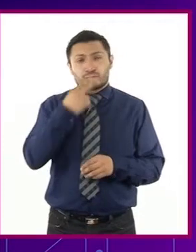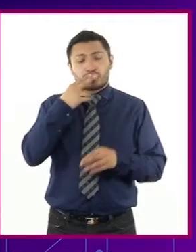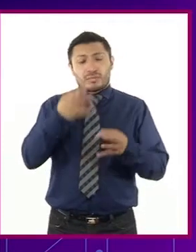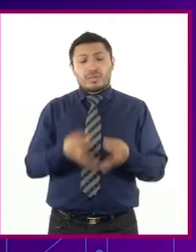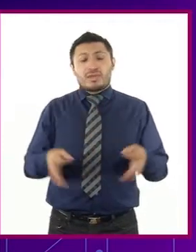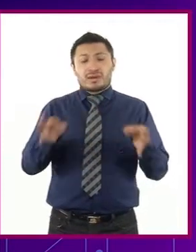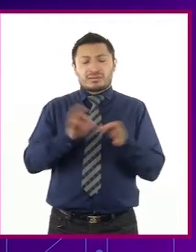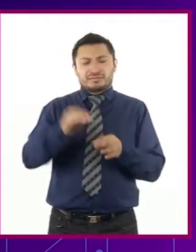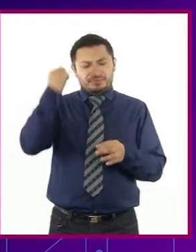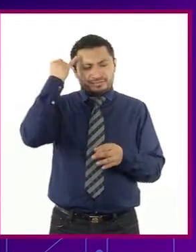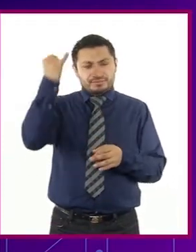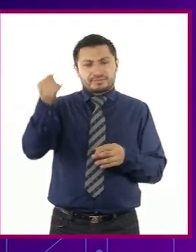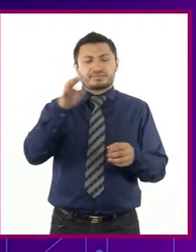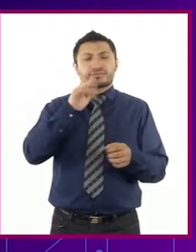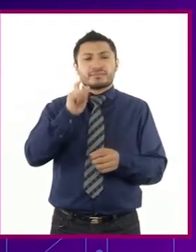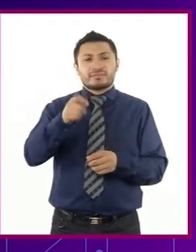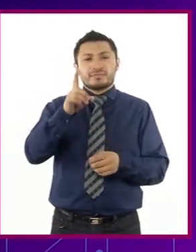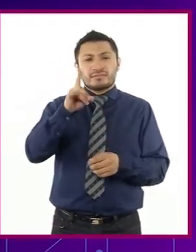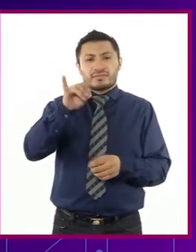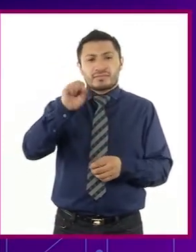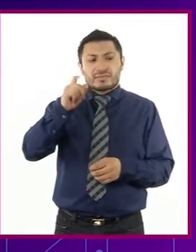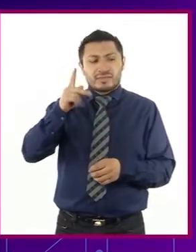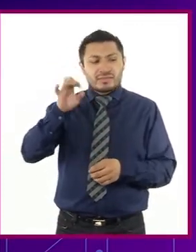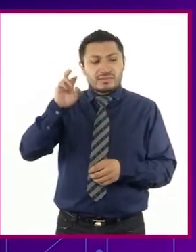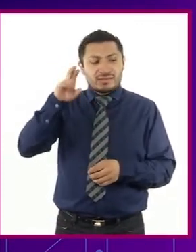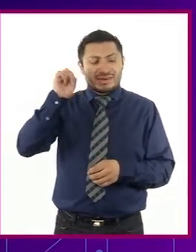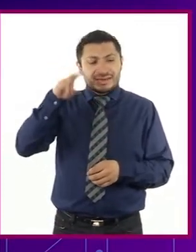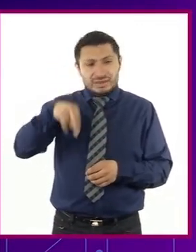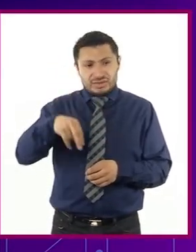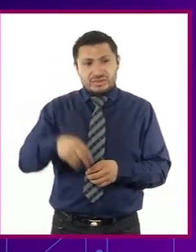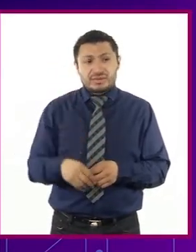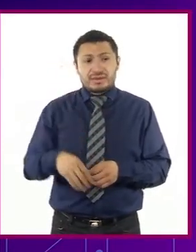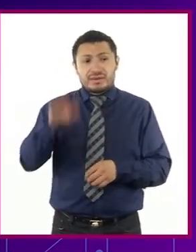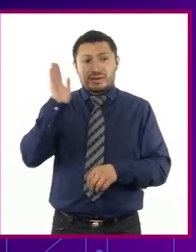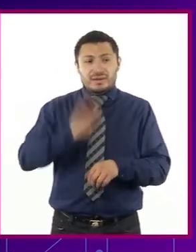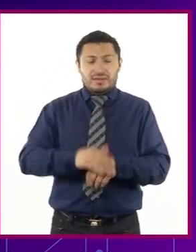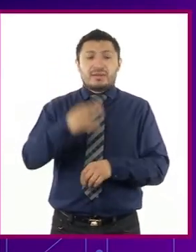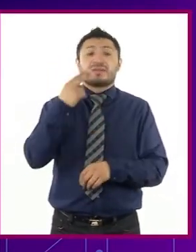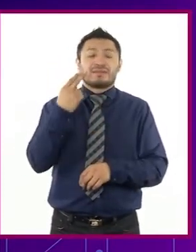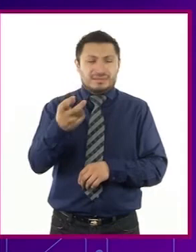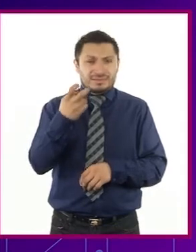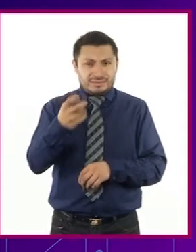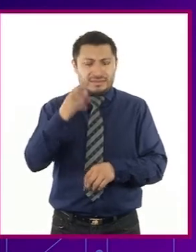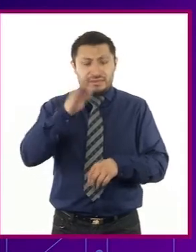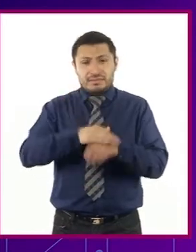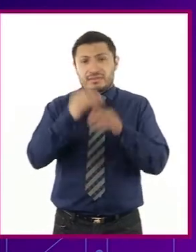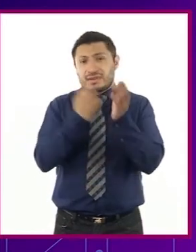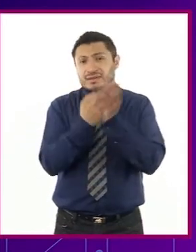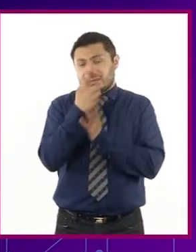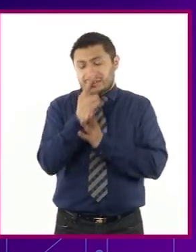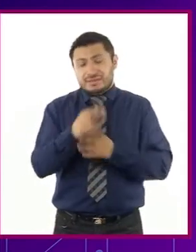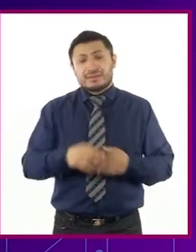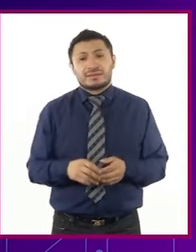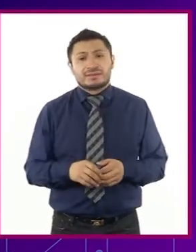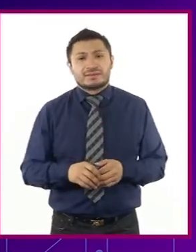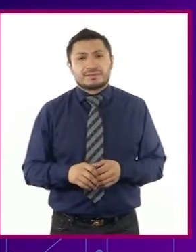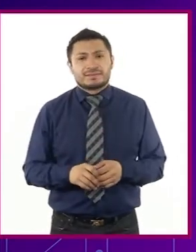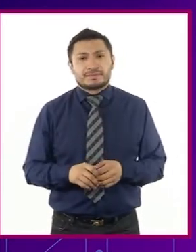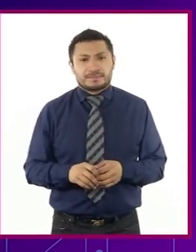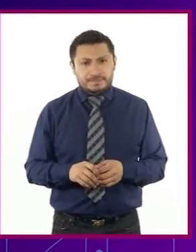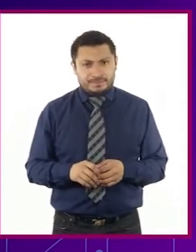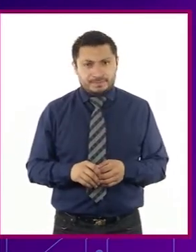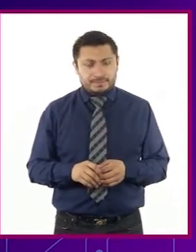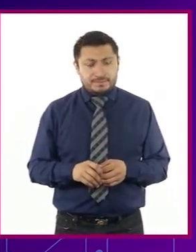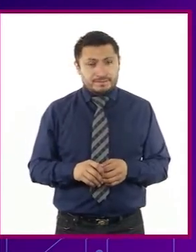una idea de la dispersión de los datos. Mientras más dispersos están los datos, mayor es el rango. Antes de